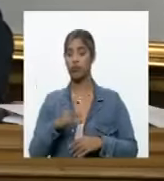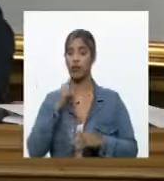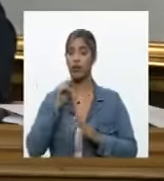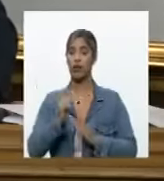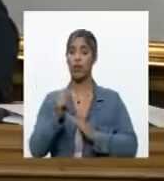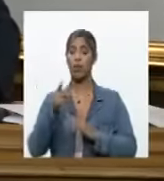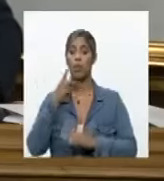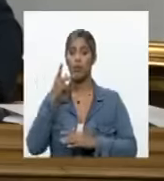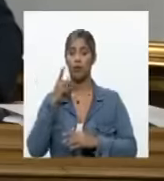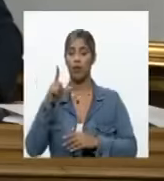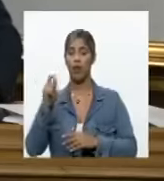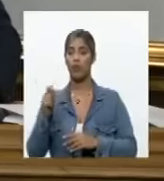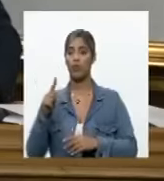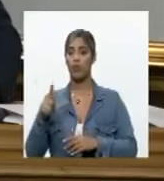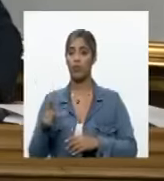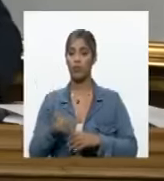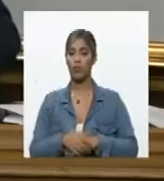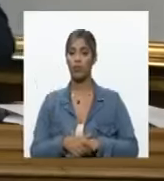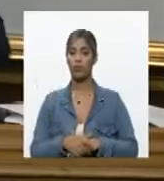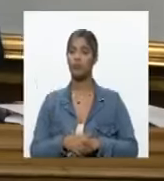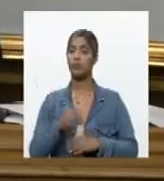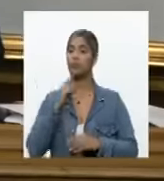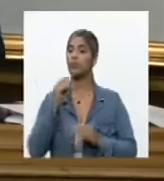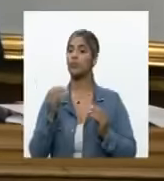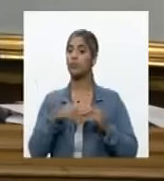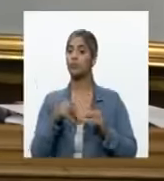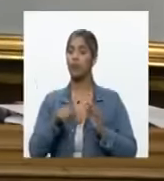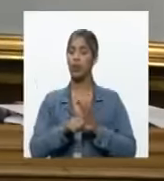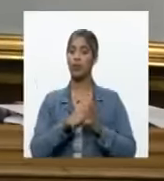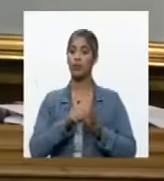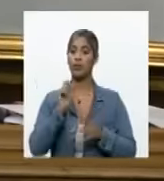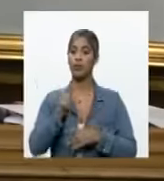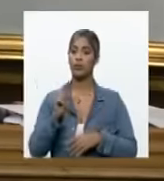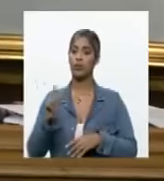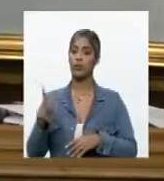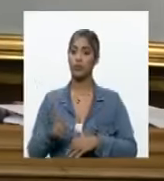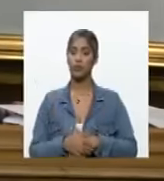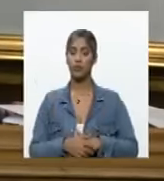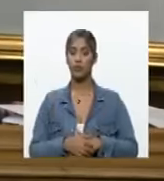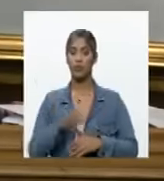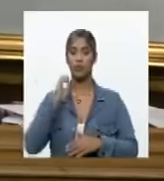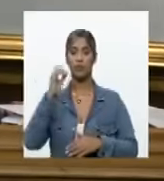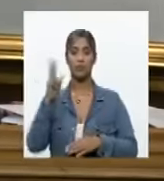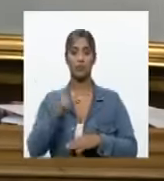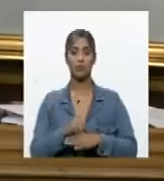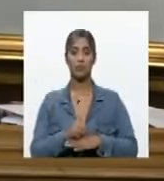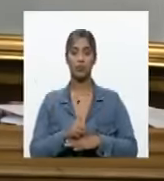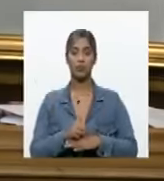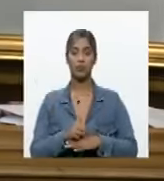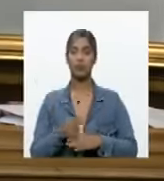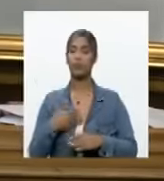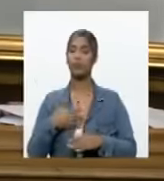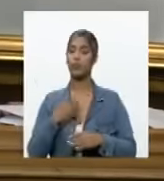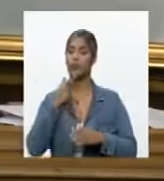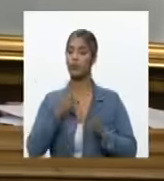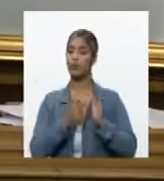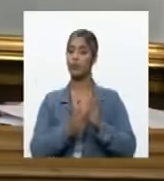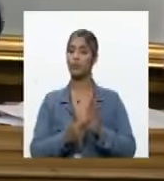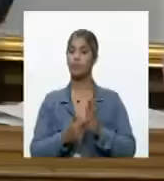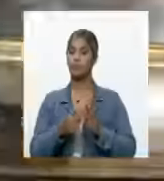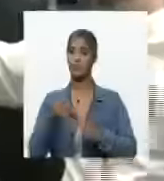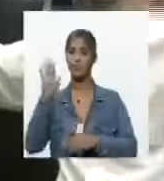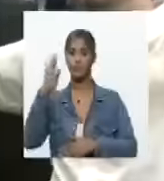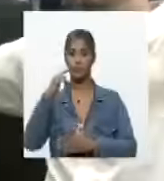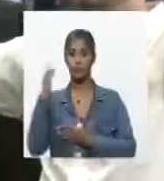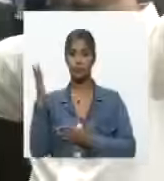Alberto Lovera, de conformidad con lo previsto en el artículo 111 del Reglamento Interior de Debate de la Asamblea Nacional, sírvanse de manifestarlo con la señal de